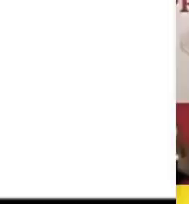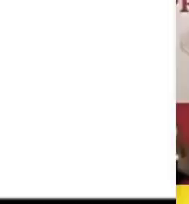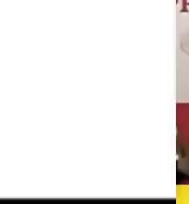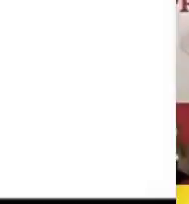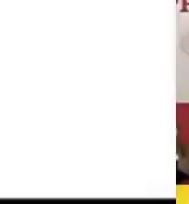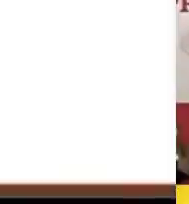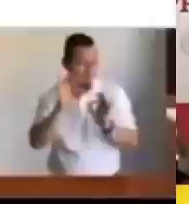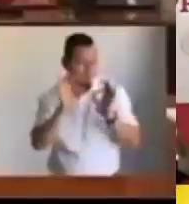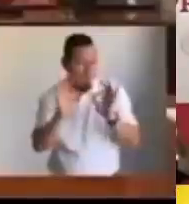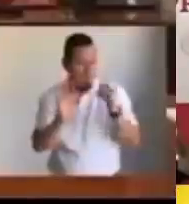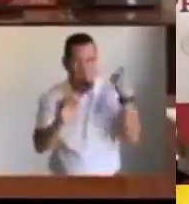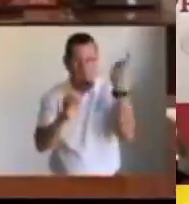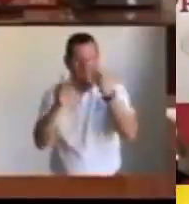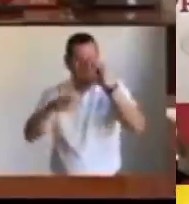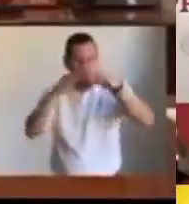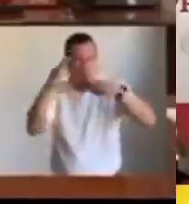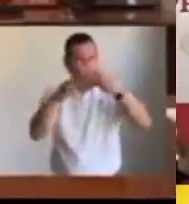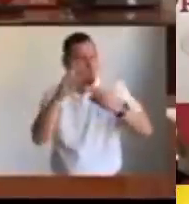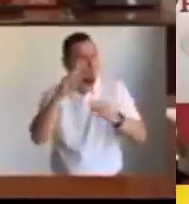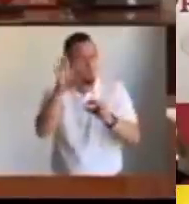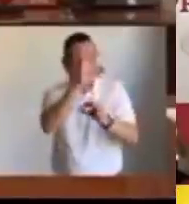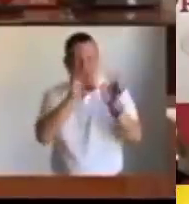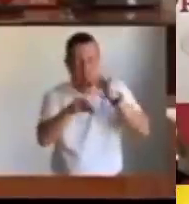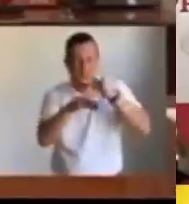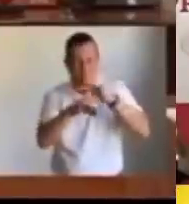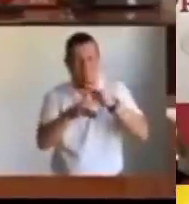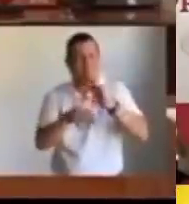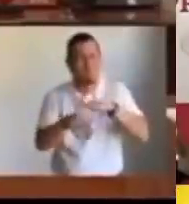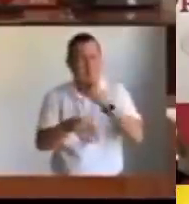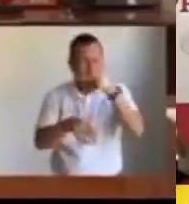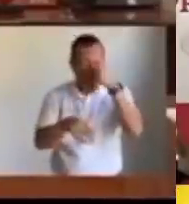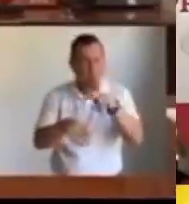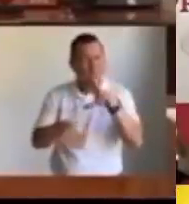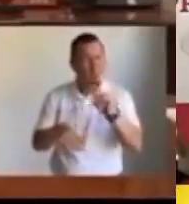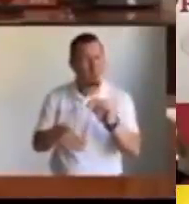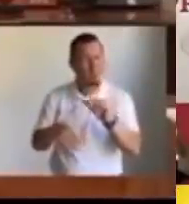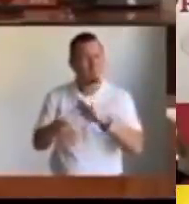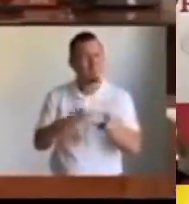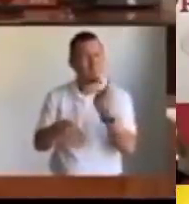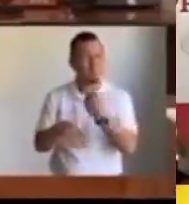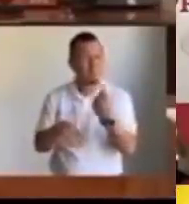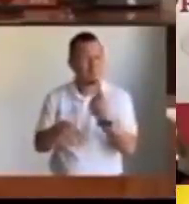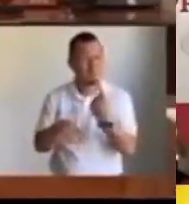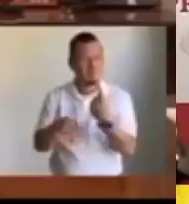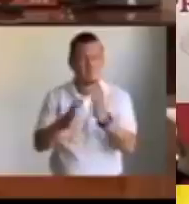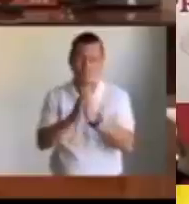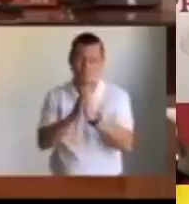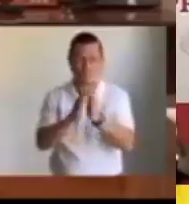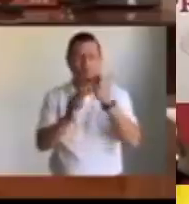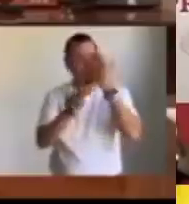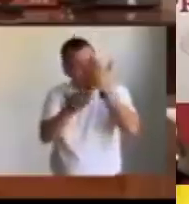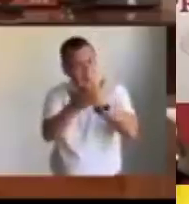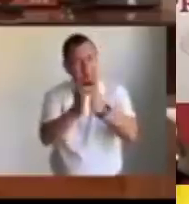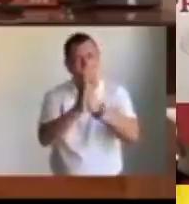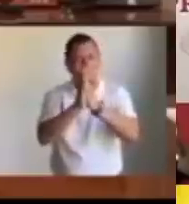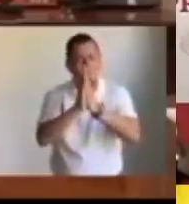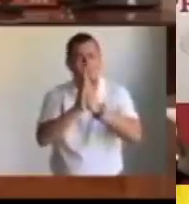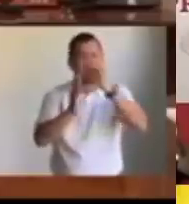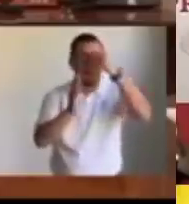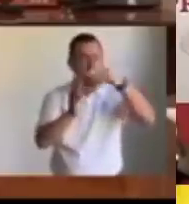anticuerpos esto es lo que nosotros queremos poner sobre la mesa subsecretario Gatell queremos que México quite